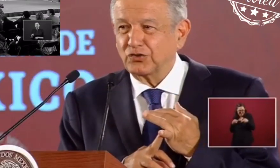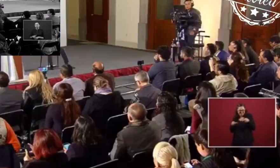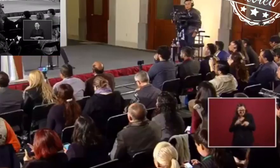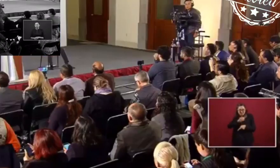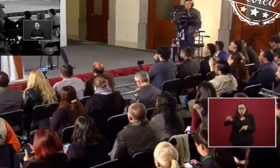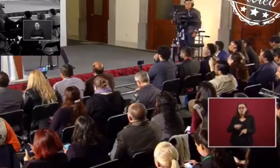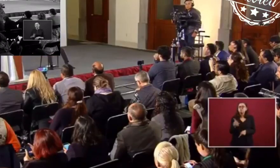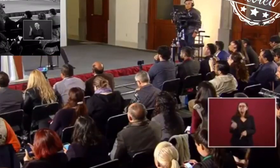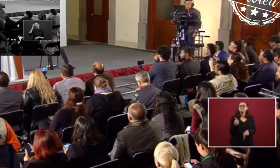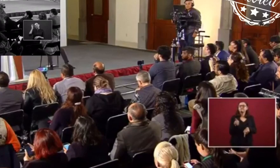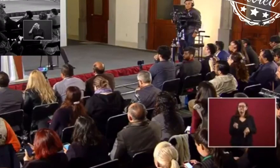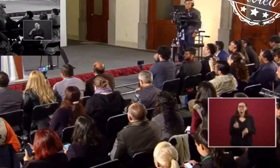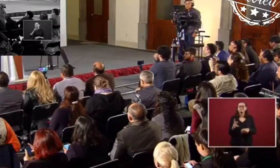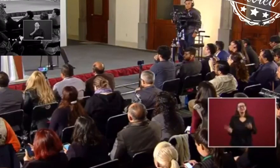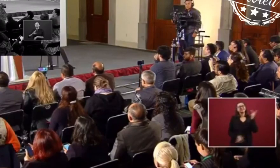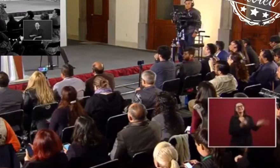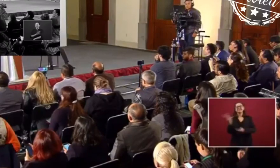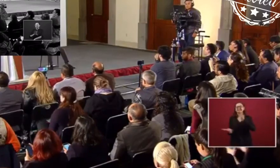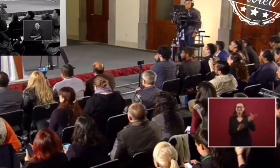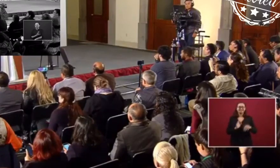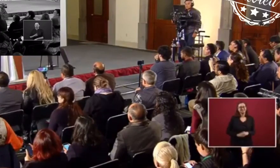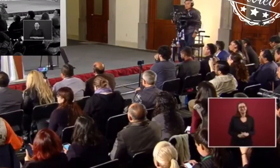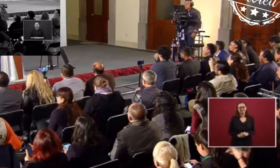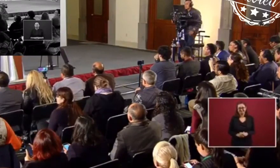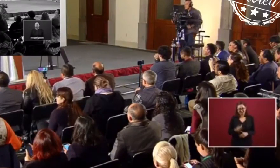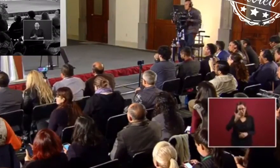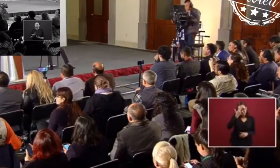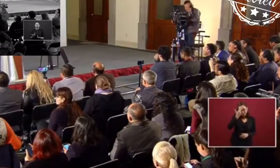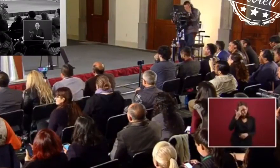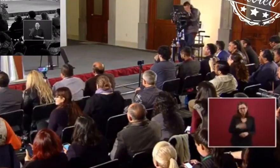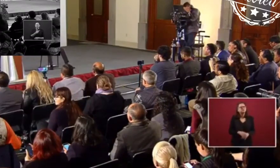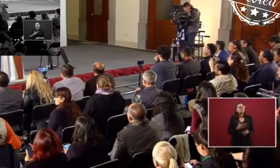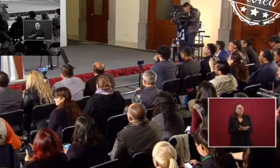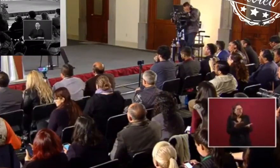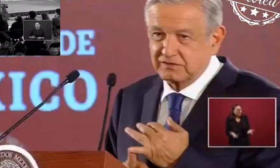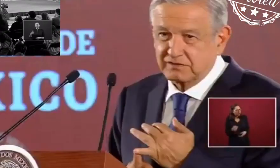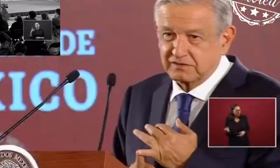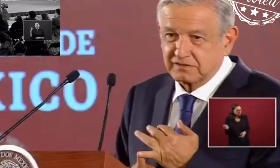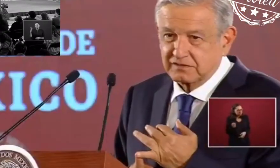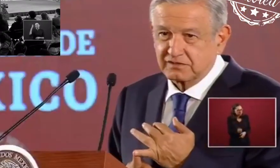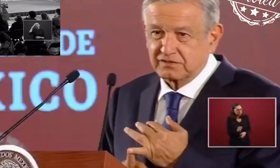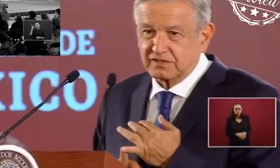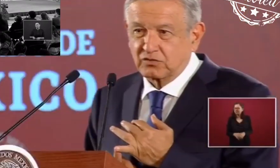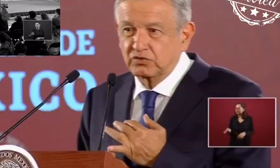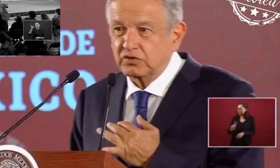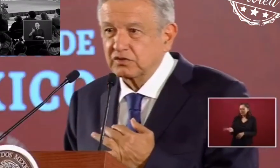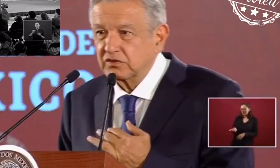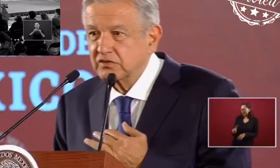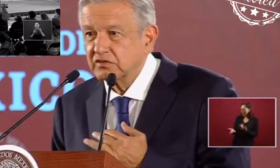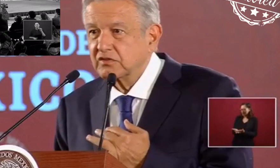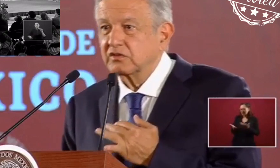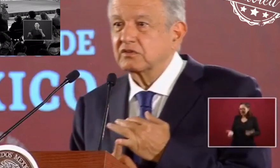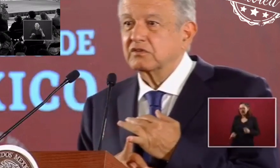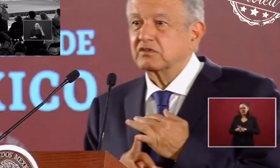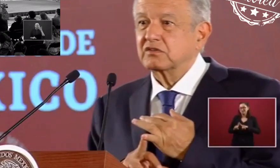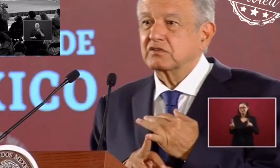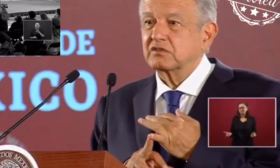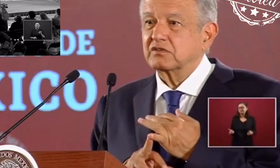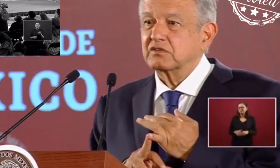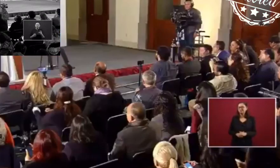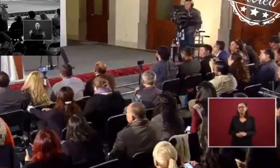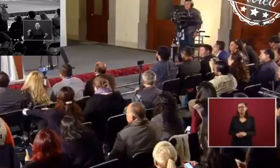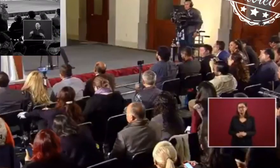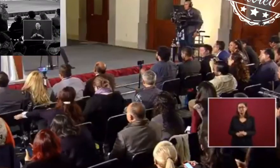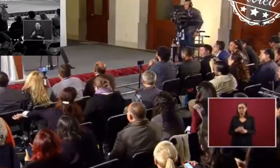Presidente, no, usted como el primer mandatario de la izquierda mexicana en el poder, a 101 días de su